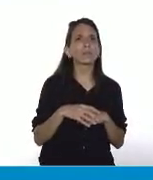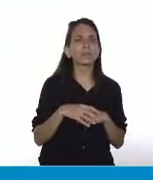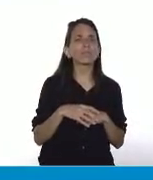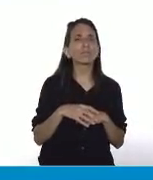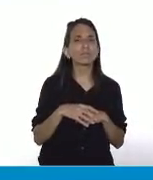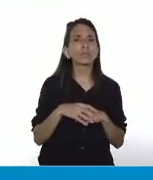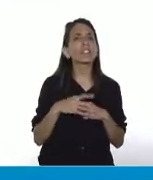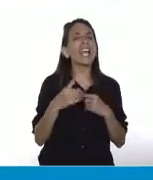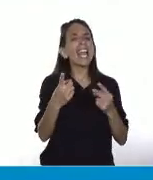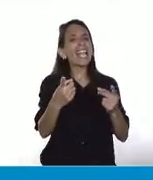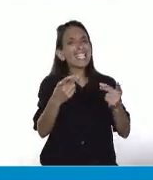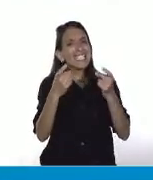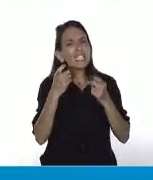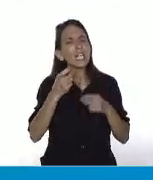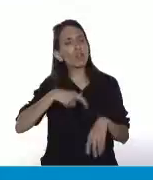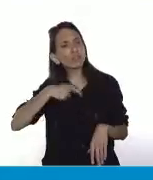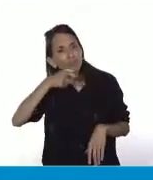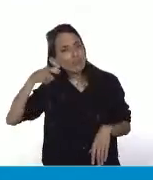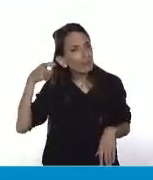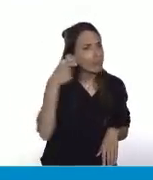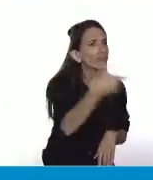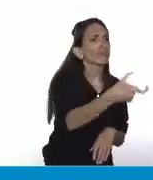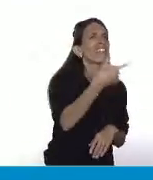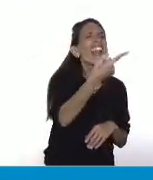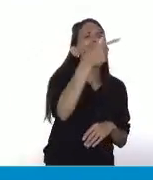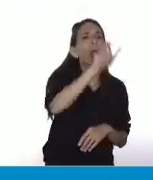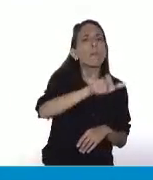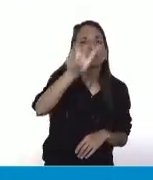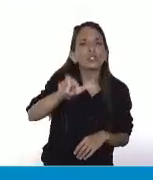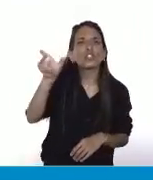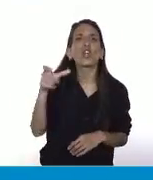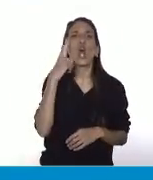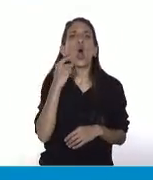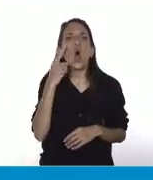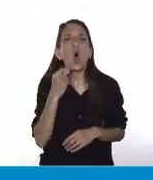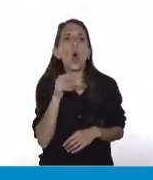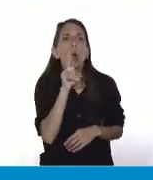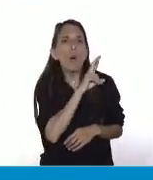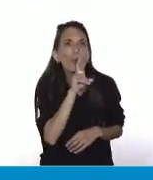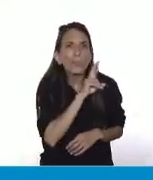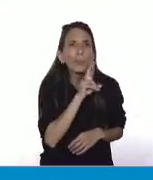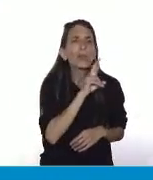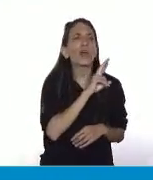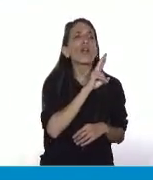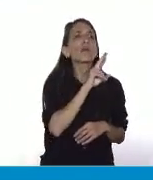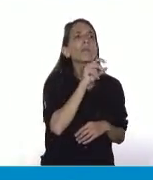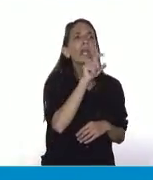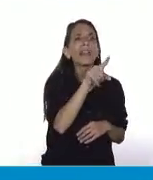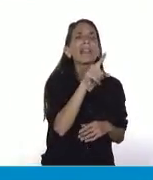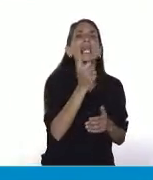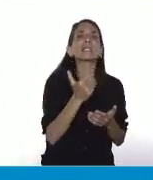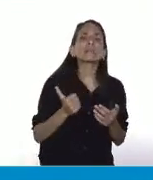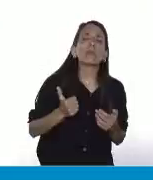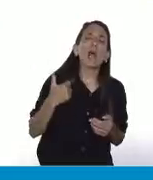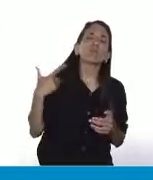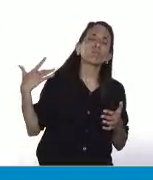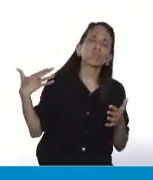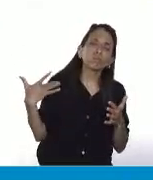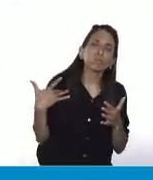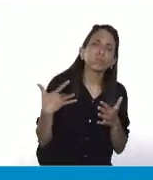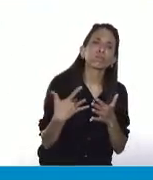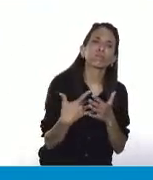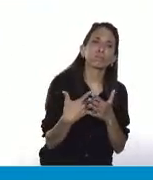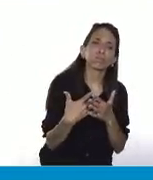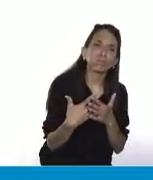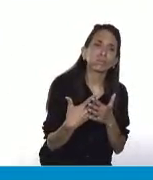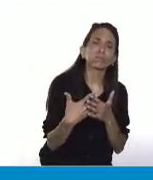a los platenses en cuanto a esta tasa que hace tanto tiempo viene sin poder cobrar